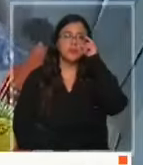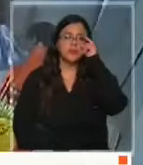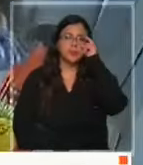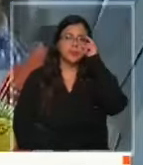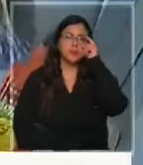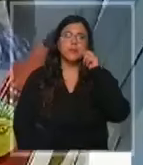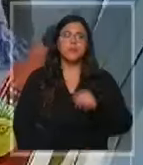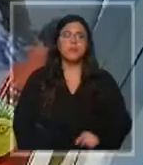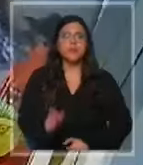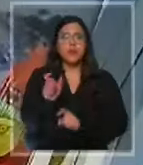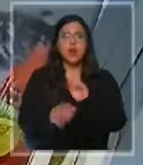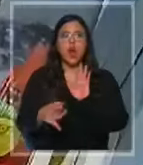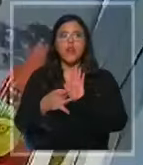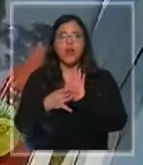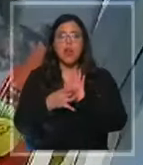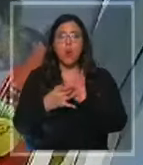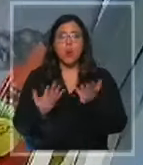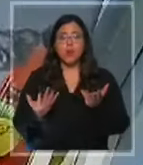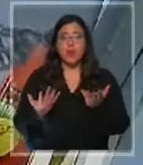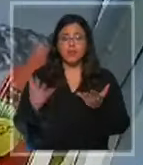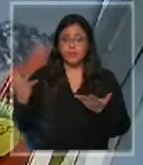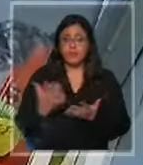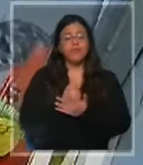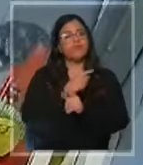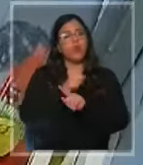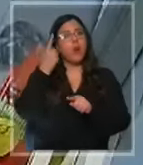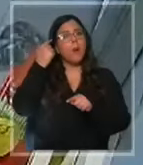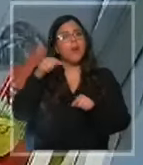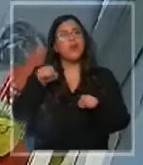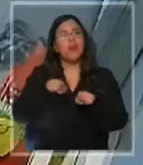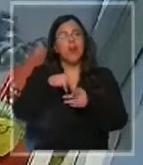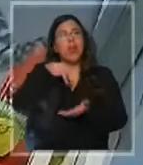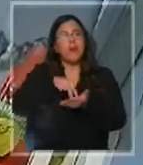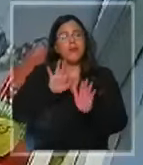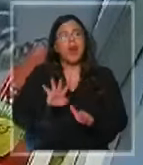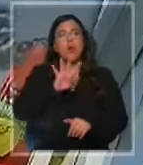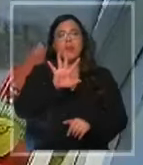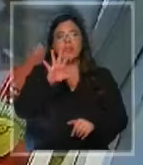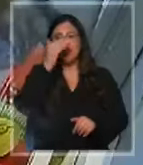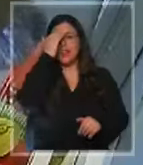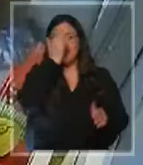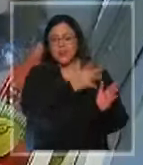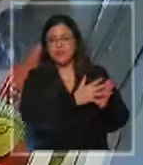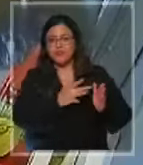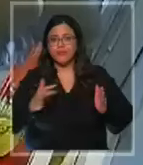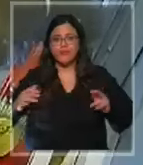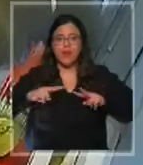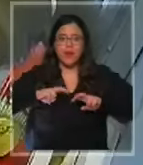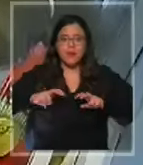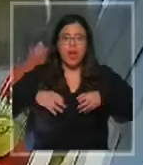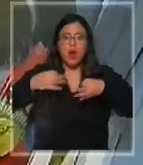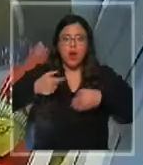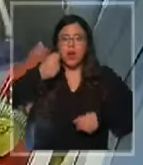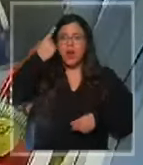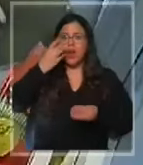Esta vez los ladrones no se salieron con la suya. Aún así, habrá que esperar los 45 días que dure la investigación para saber